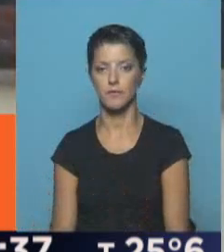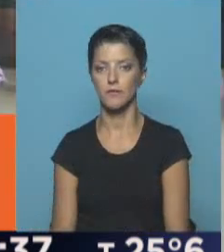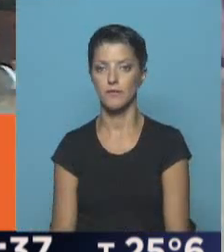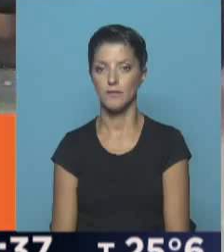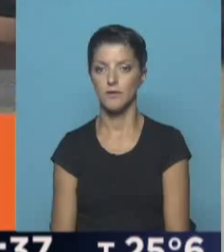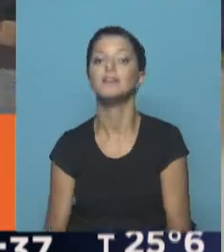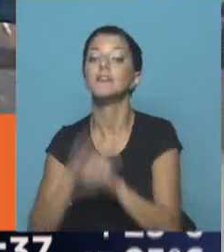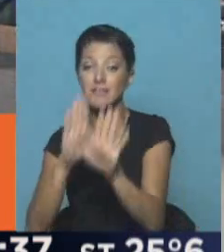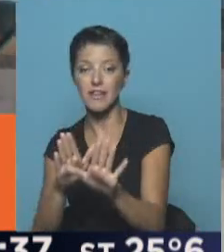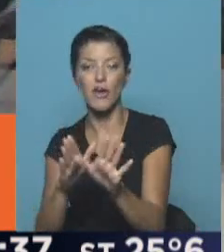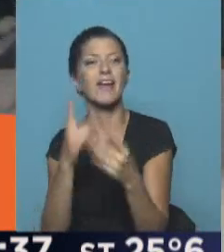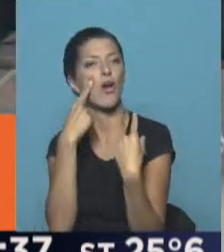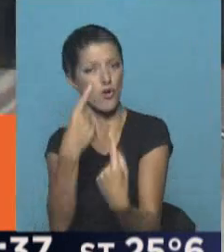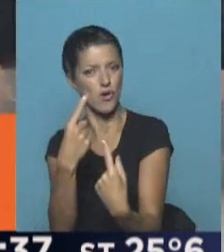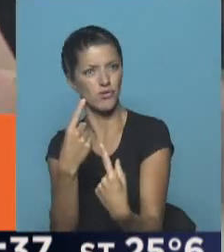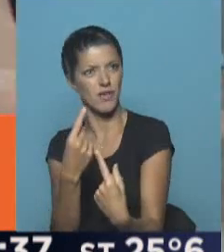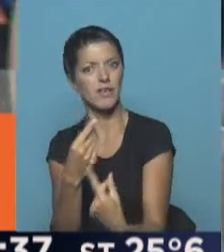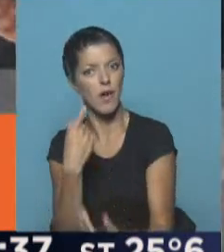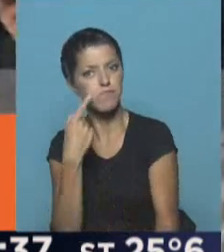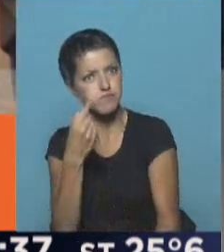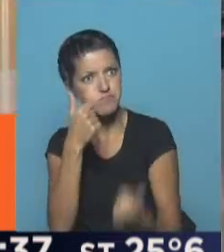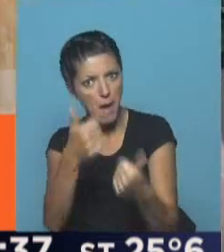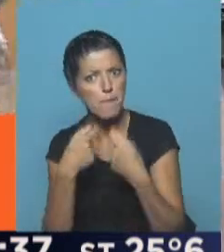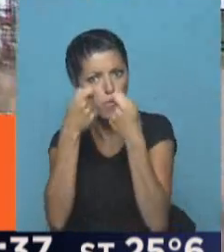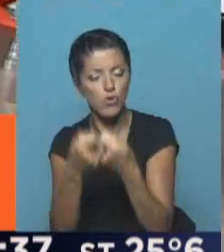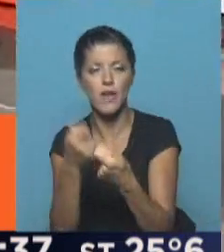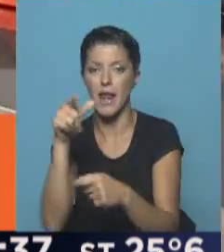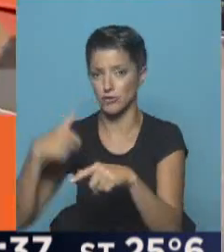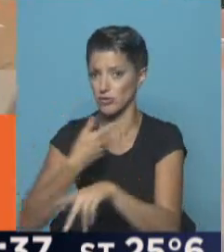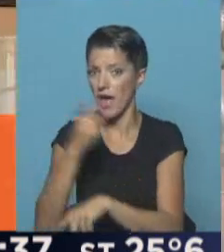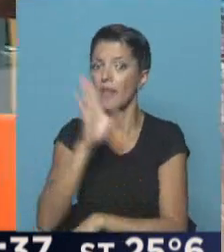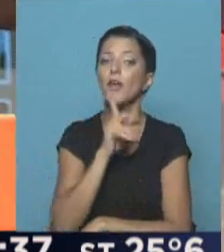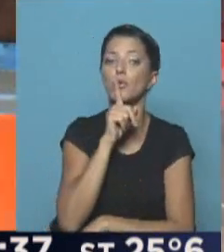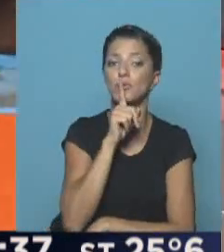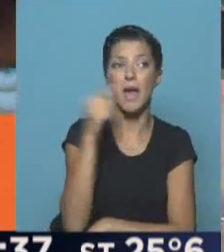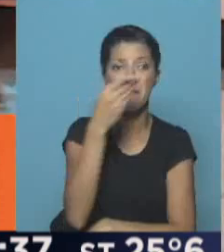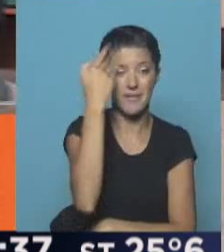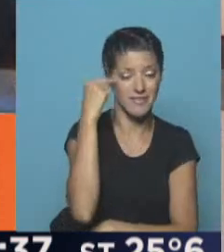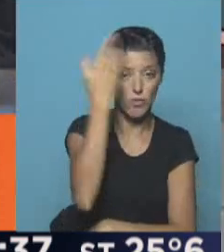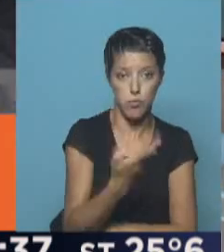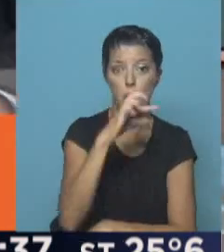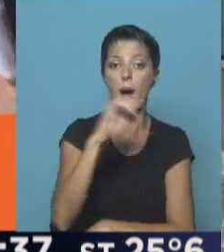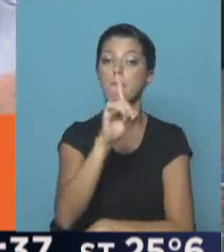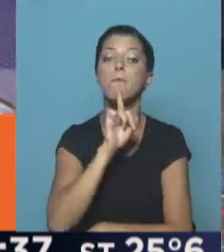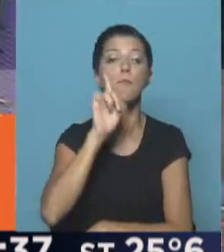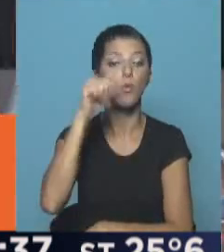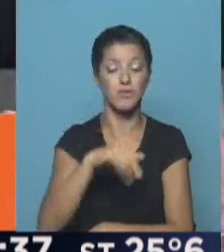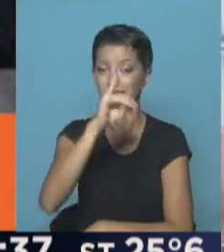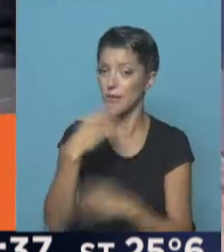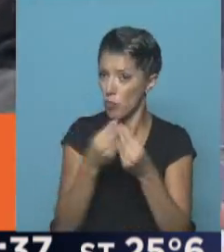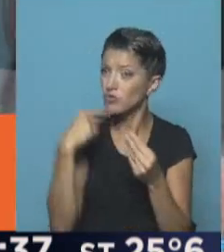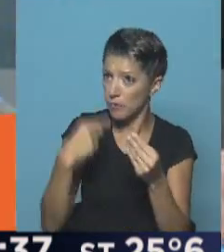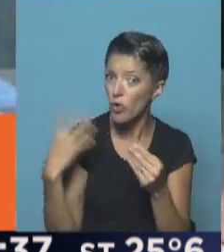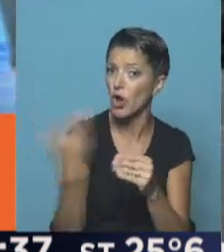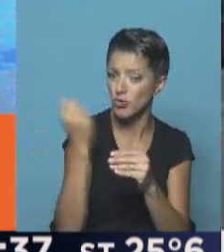ciudadano ruso en la figura de Putin. Putin no solamente ha devuelto glorias a Rusia, sino mano firme. Sino una mano firme.